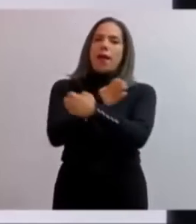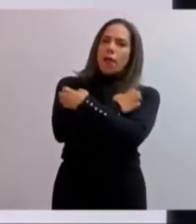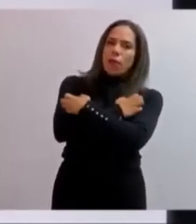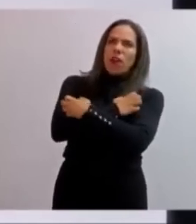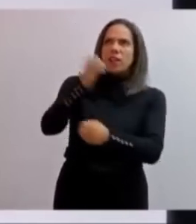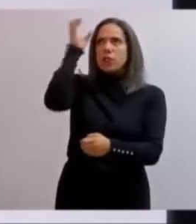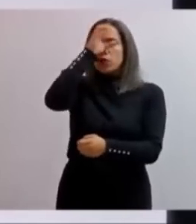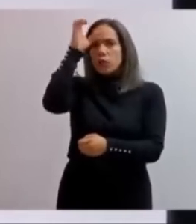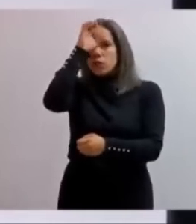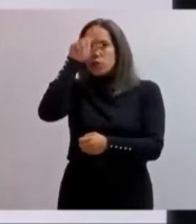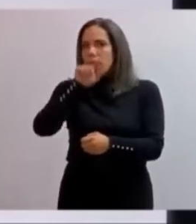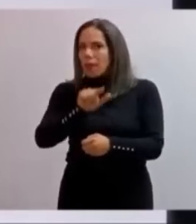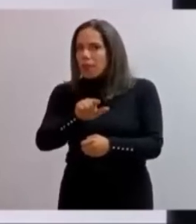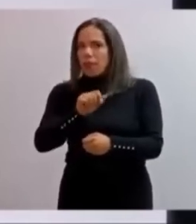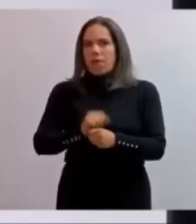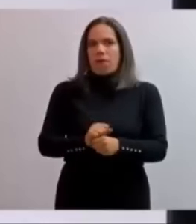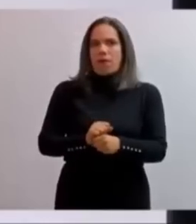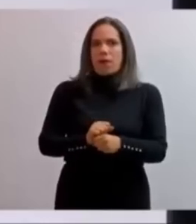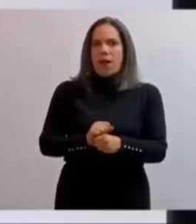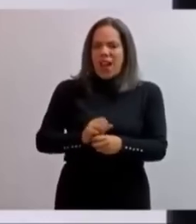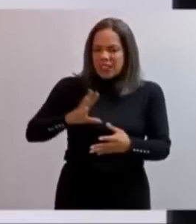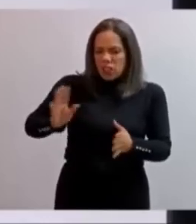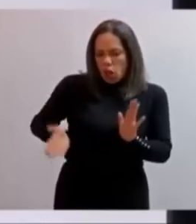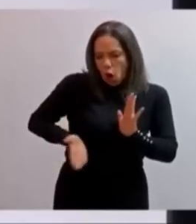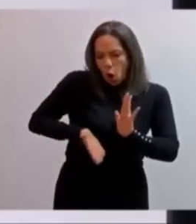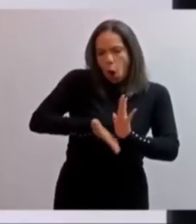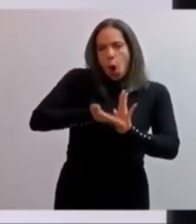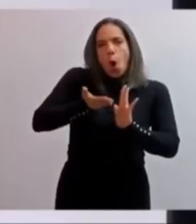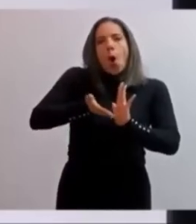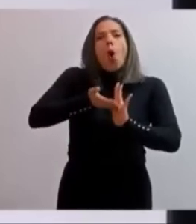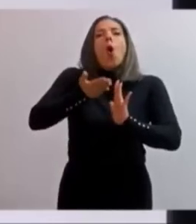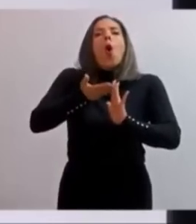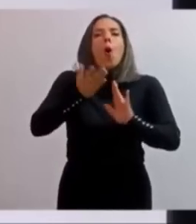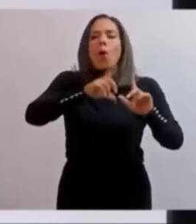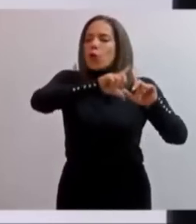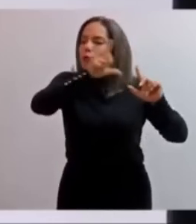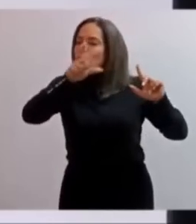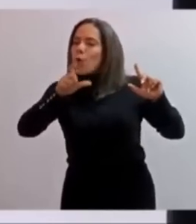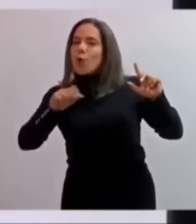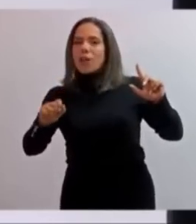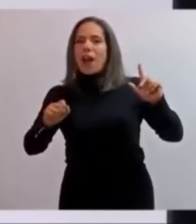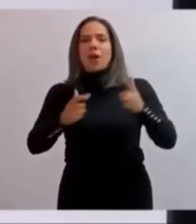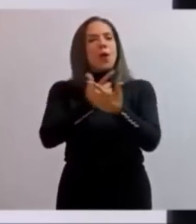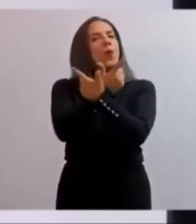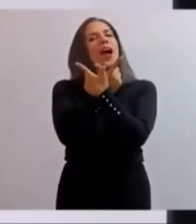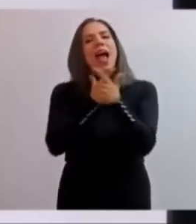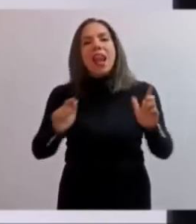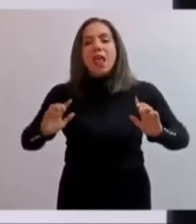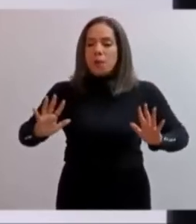una república democrática, justa, libre y participativa.